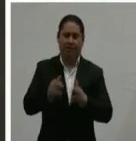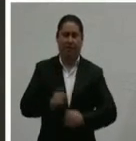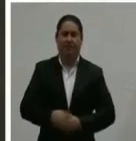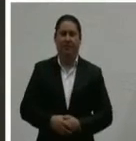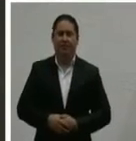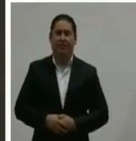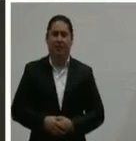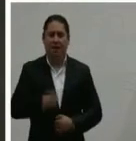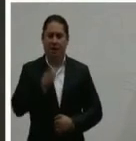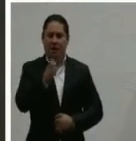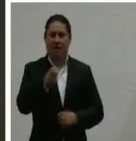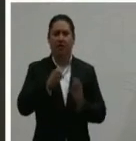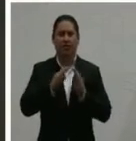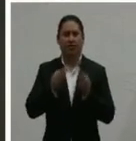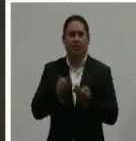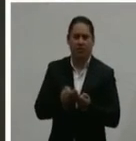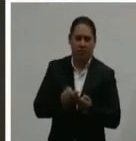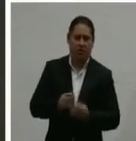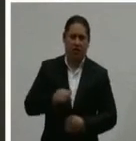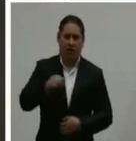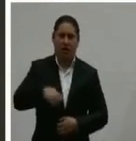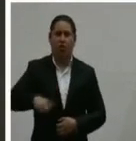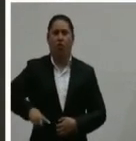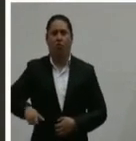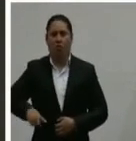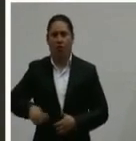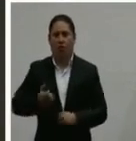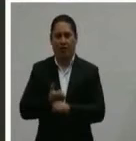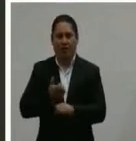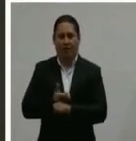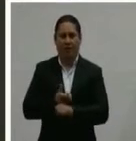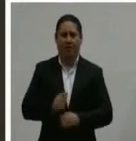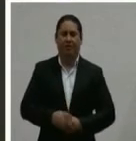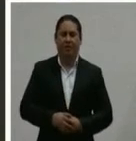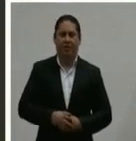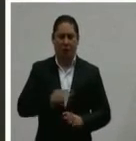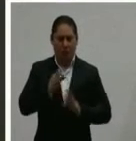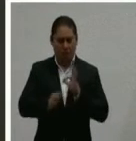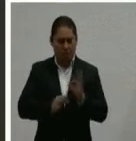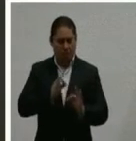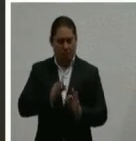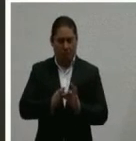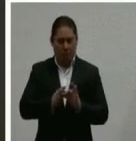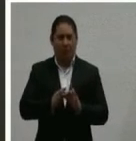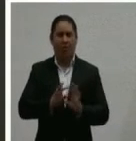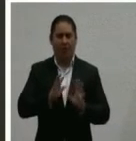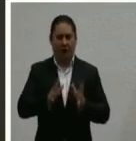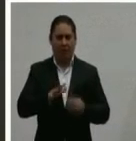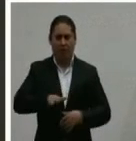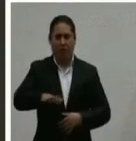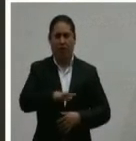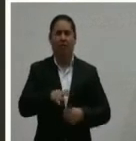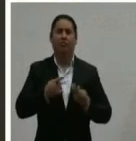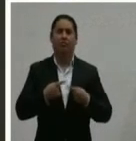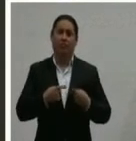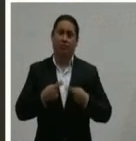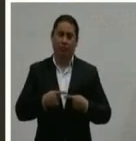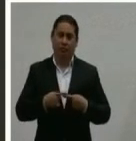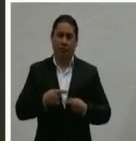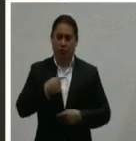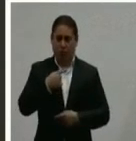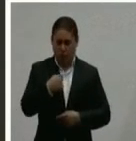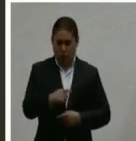De esta manera, el Ejecutivo Estatal le cumple al pueblo, a su